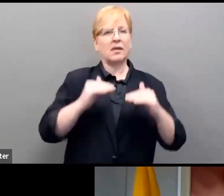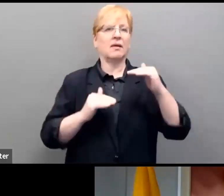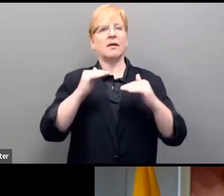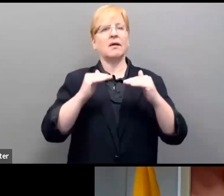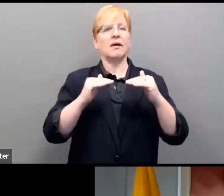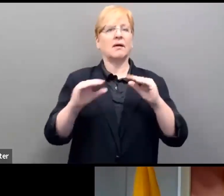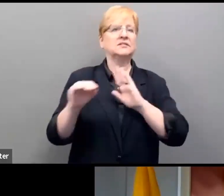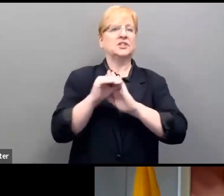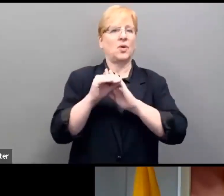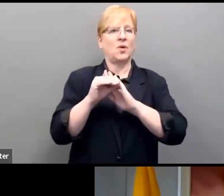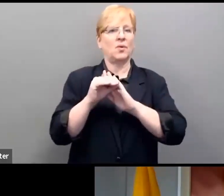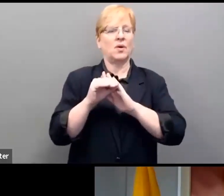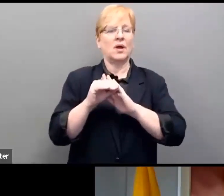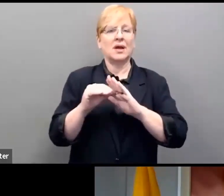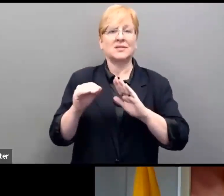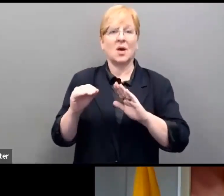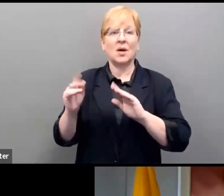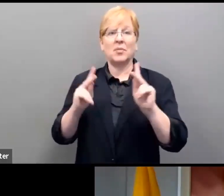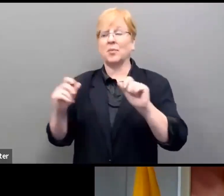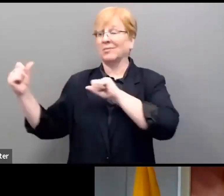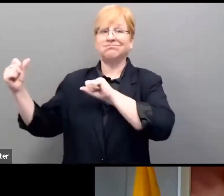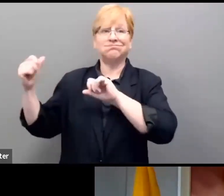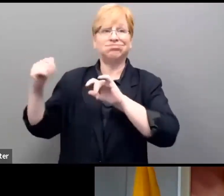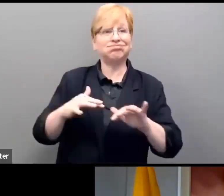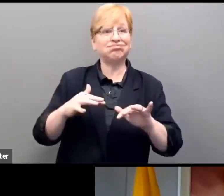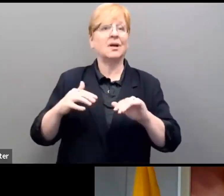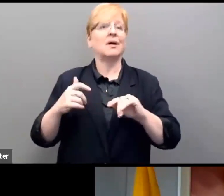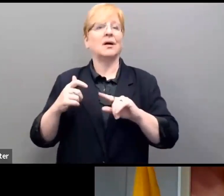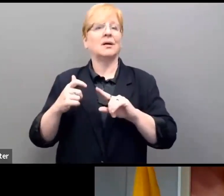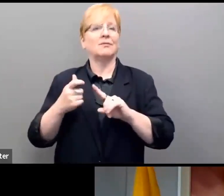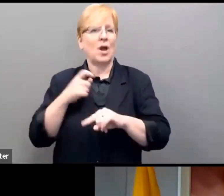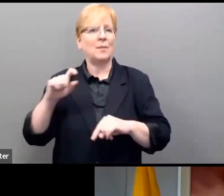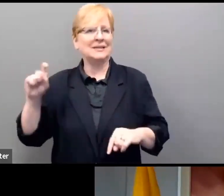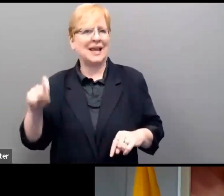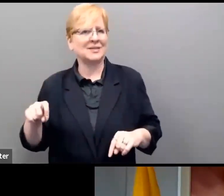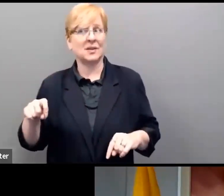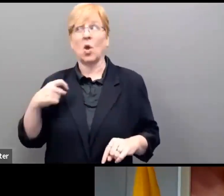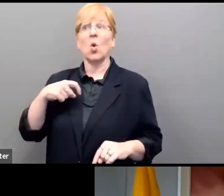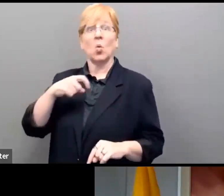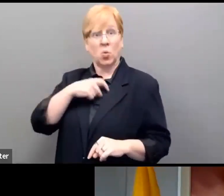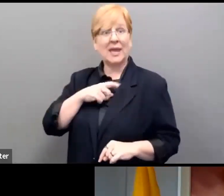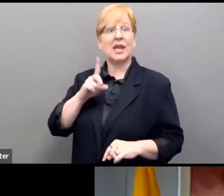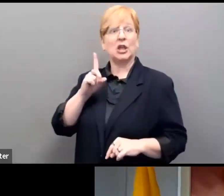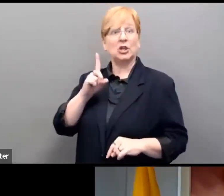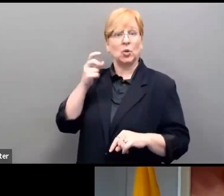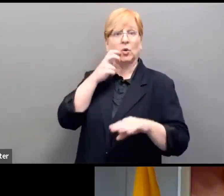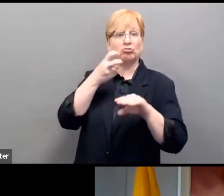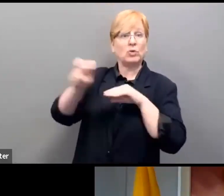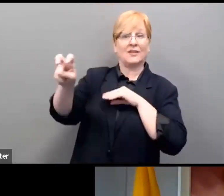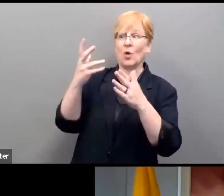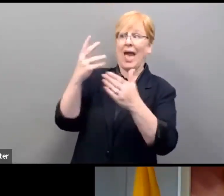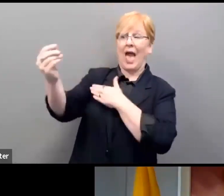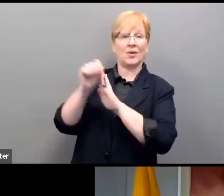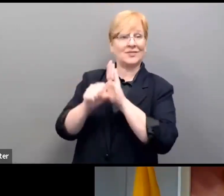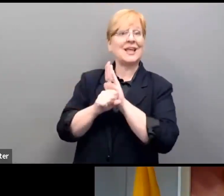semana pasada, por ejemplo, y el informe de hospitalización. Todas las semanas se saca la